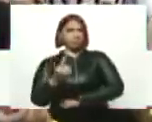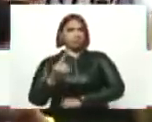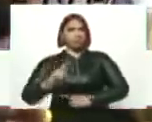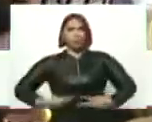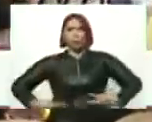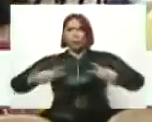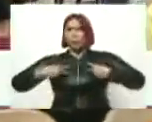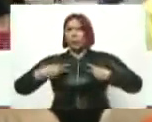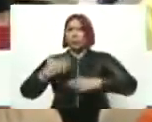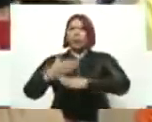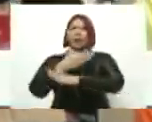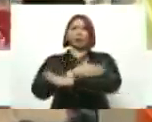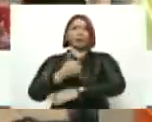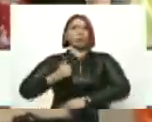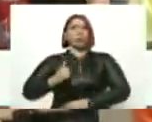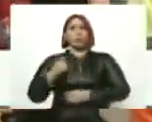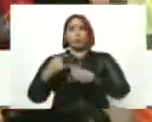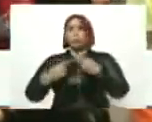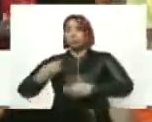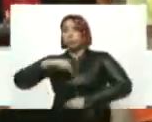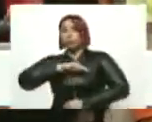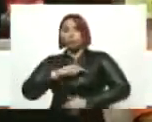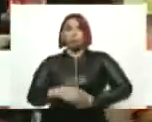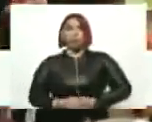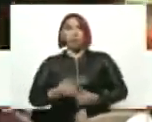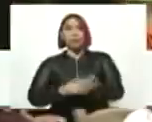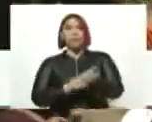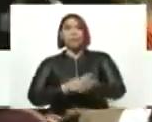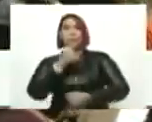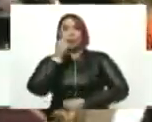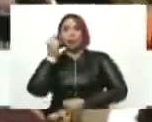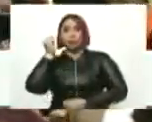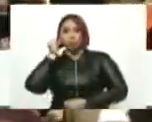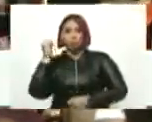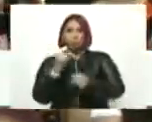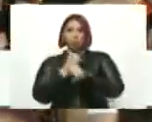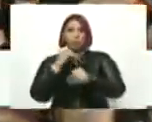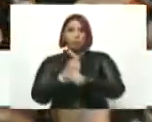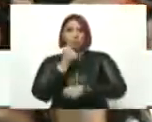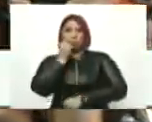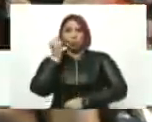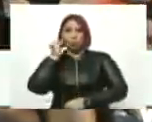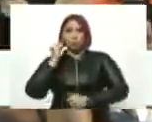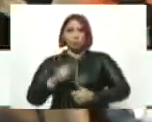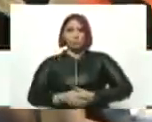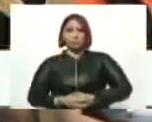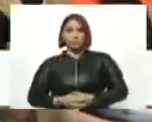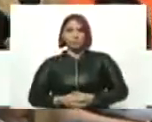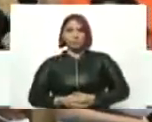antes que cualquier cosa, nuestros hermanos trabajadores y trabajadoras.